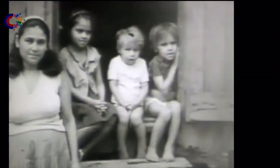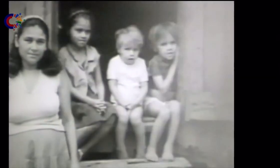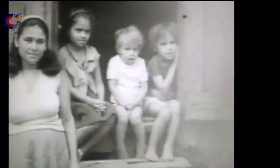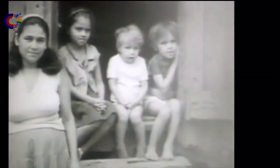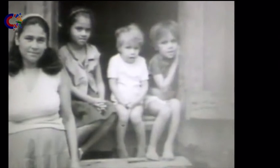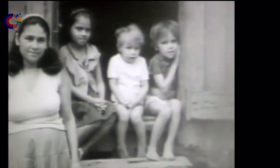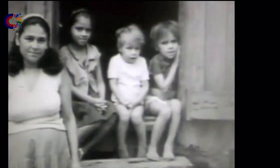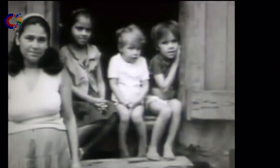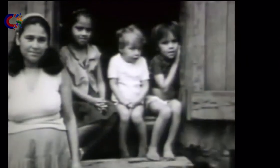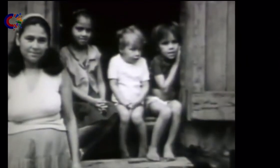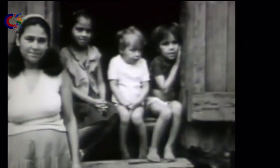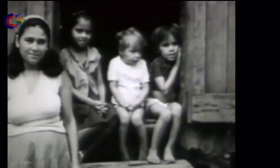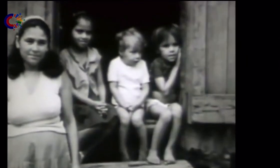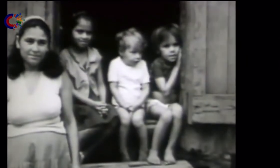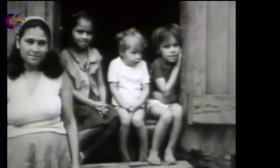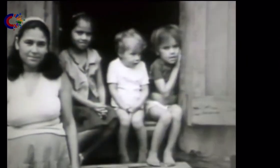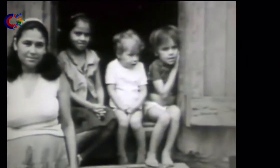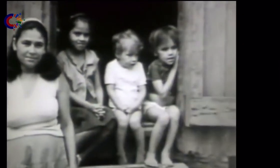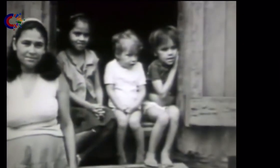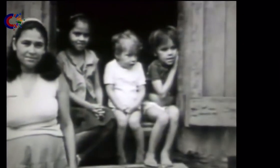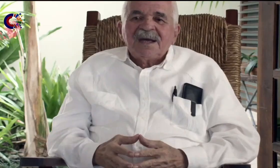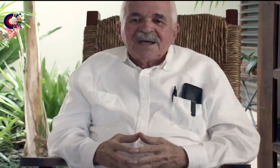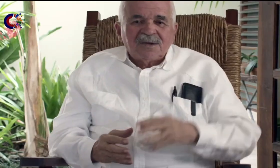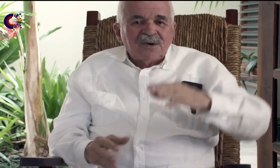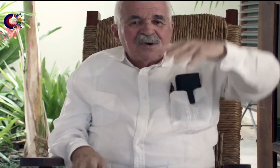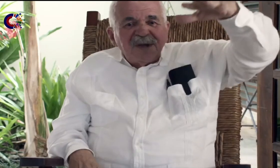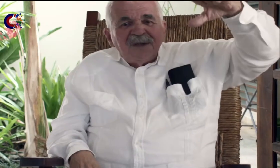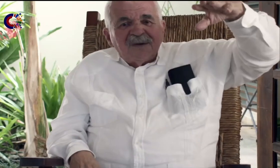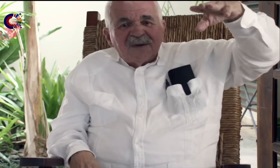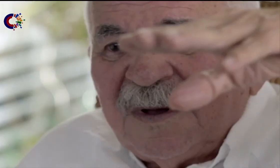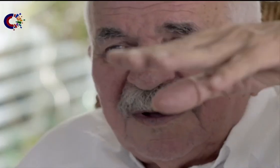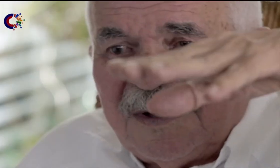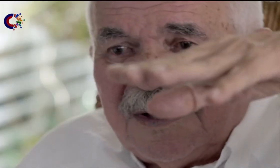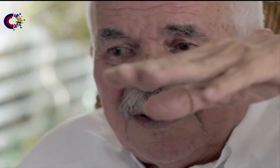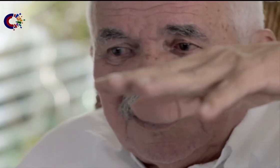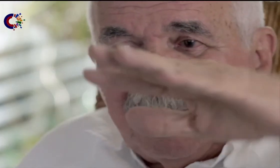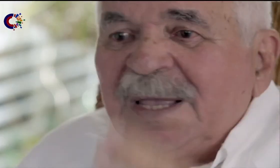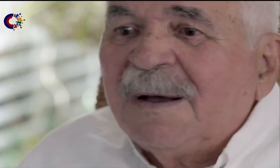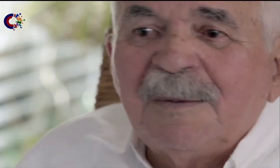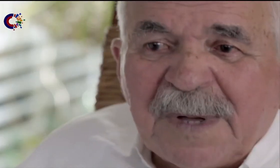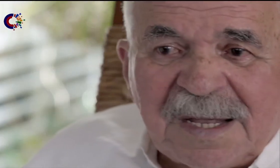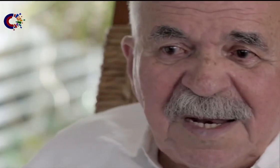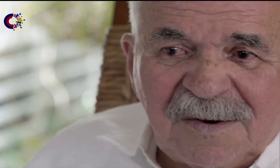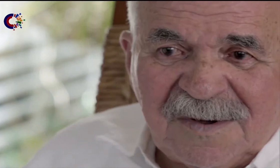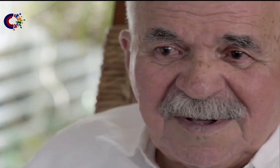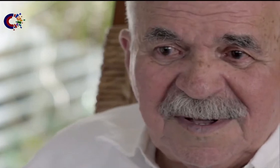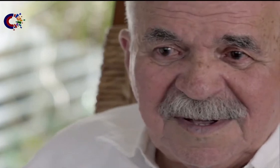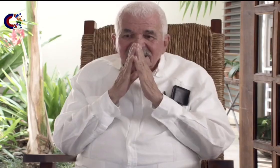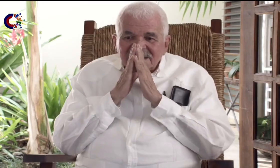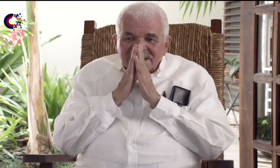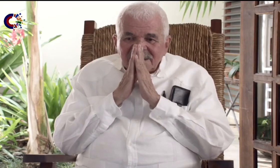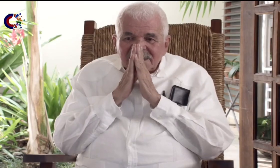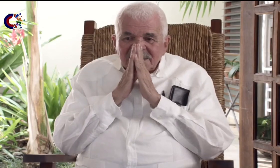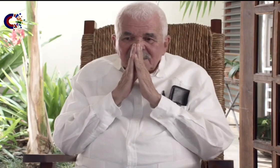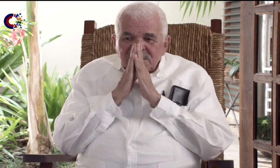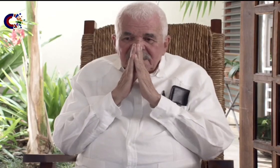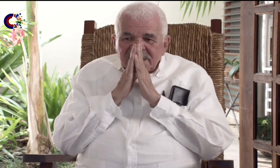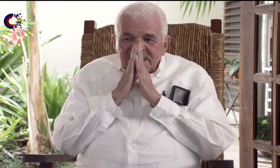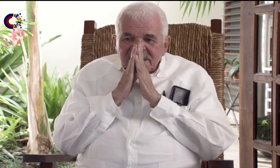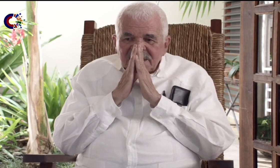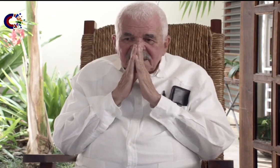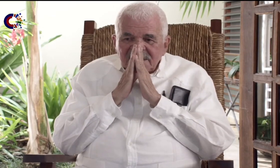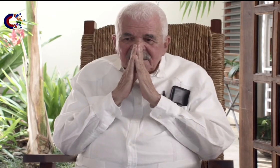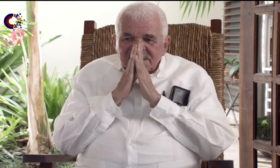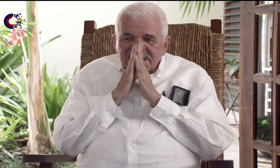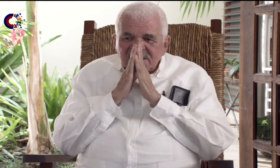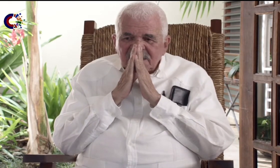música, cancioncitas y a leer y escribir. Y todos los niños me llamaban padrino. Estaba como